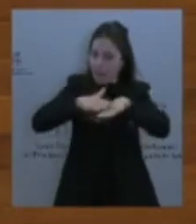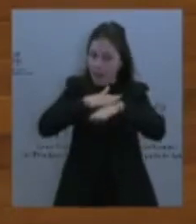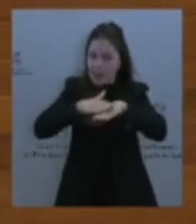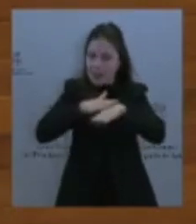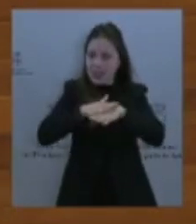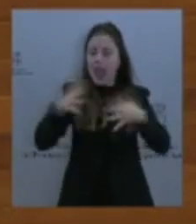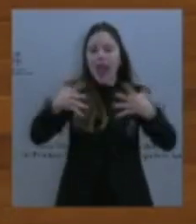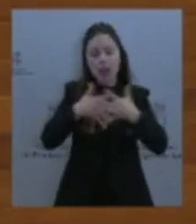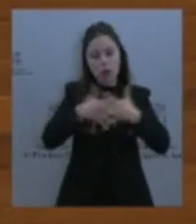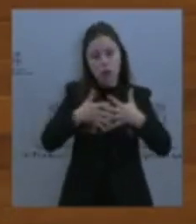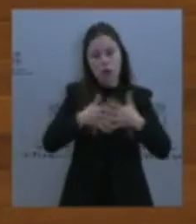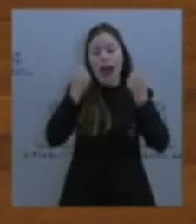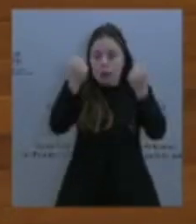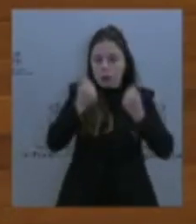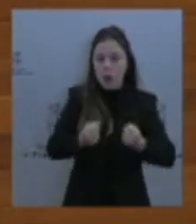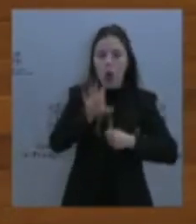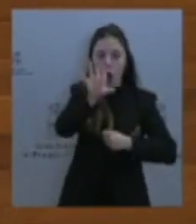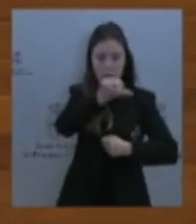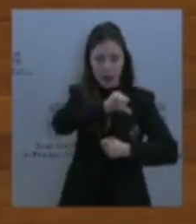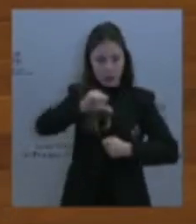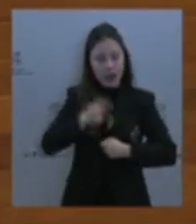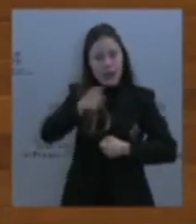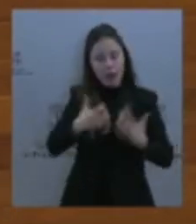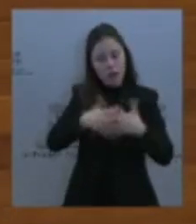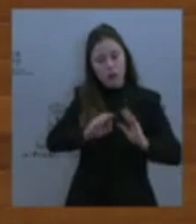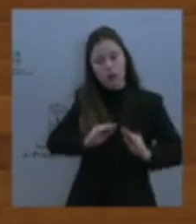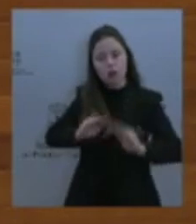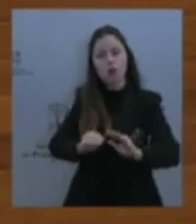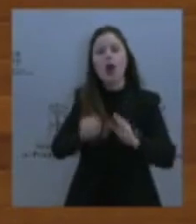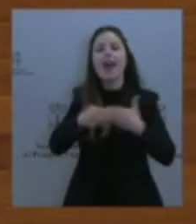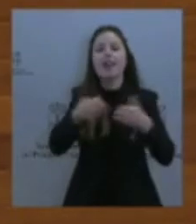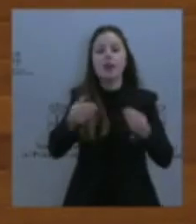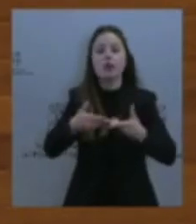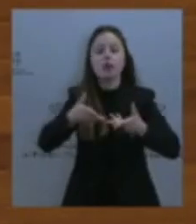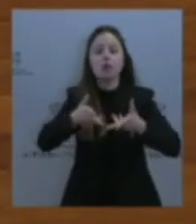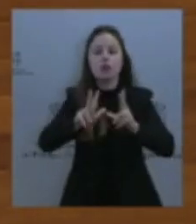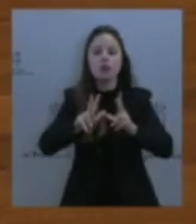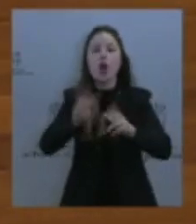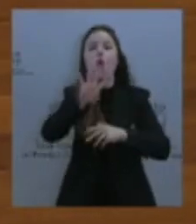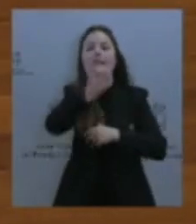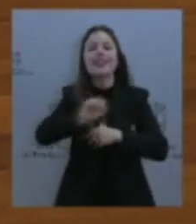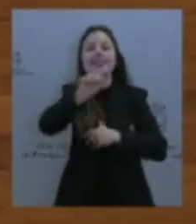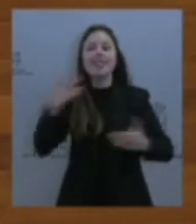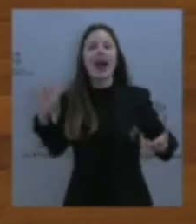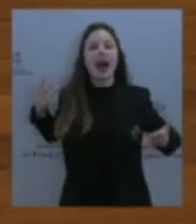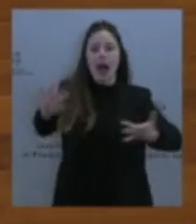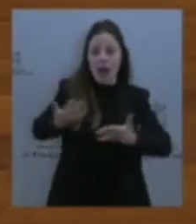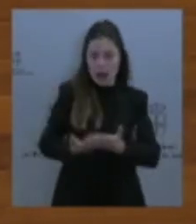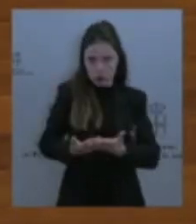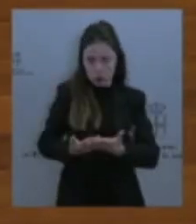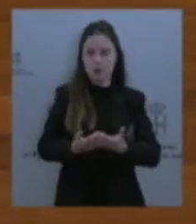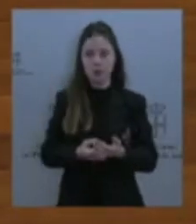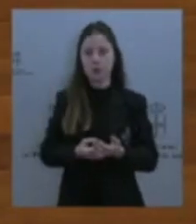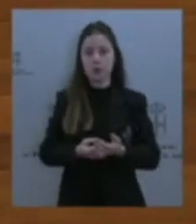y del su funcionamiento democrático durante los últimos 40 años. En los últimos años, el debate acerca